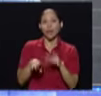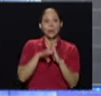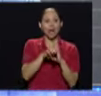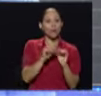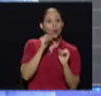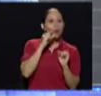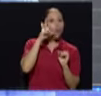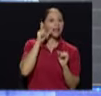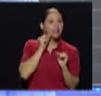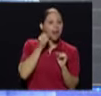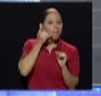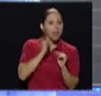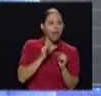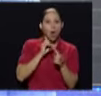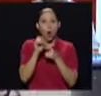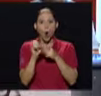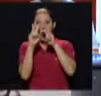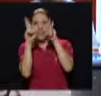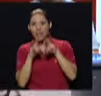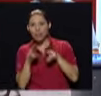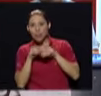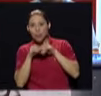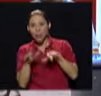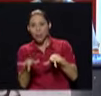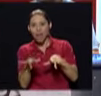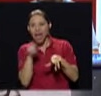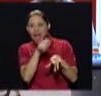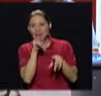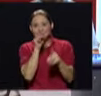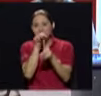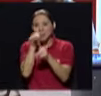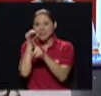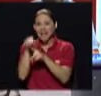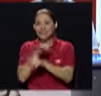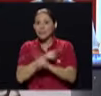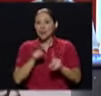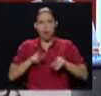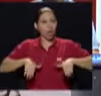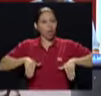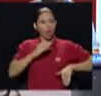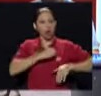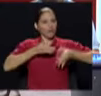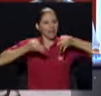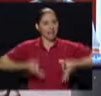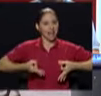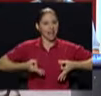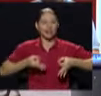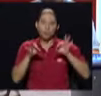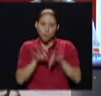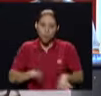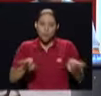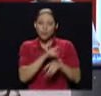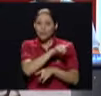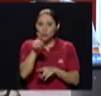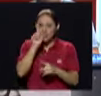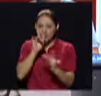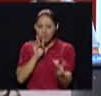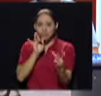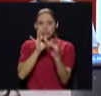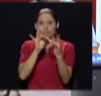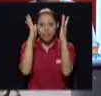WhatsApp, mensajes en redes sociales que no son de fuentes oficiales. Entonces, en ese sentido es muy importante que las personas sigan las fuentes oficiales.